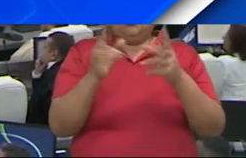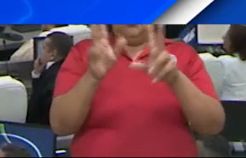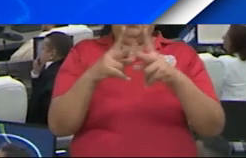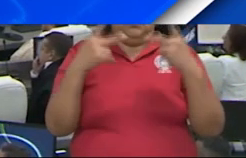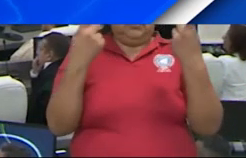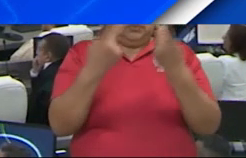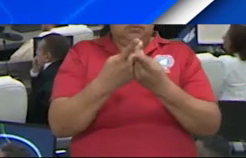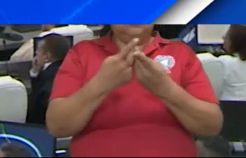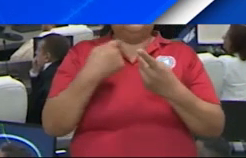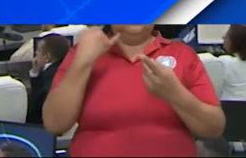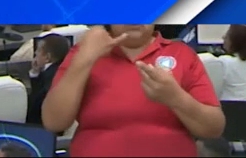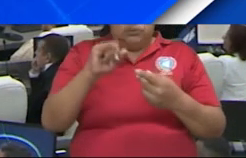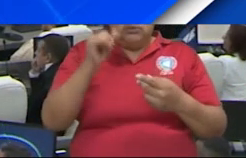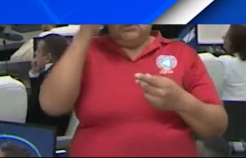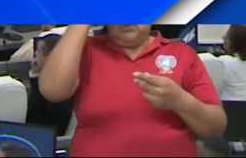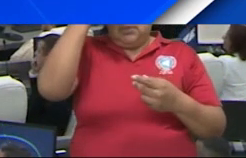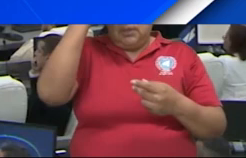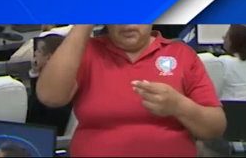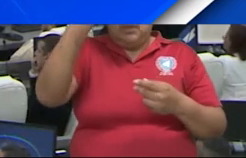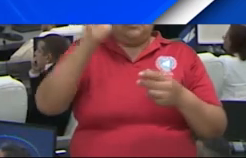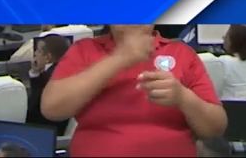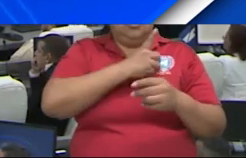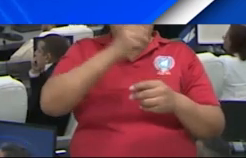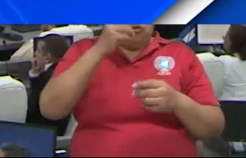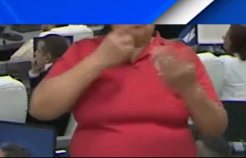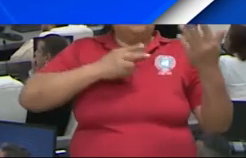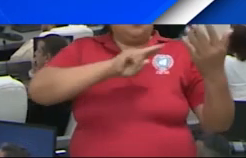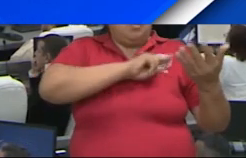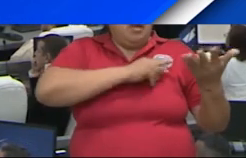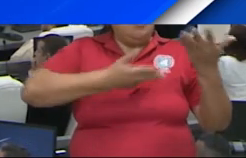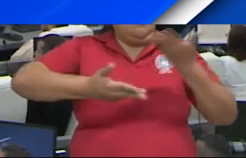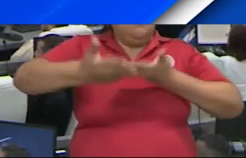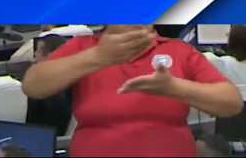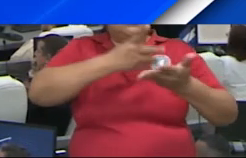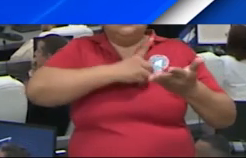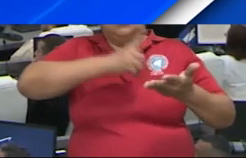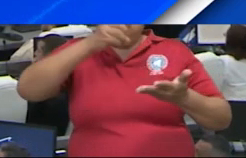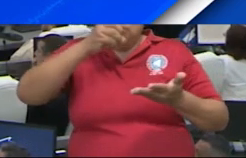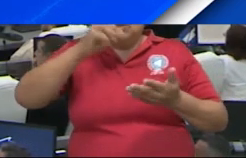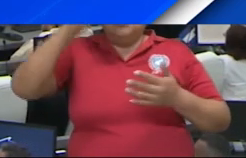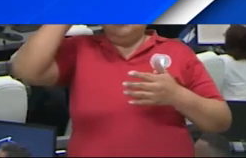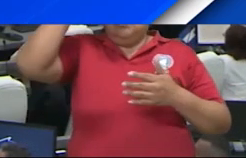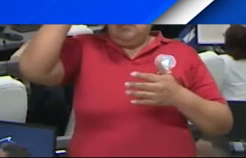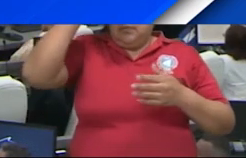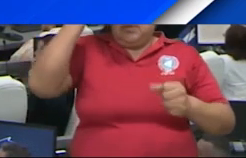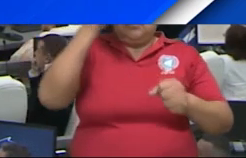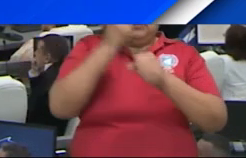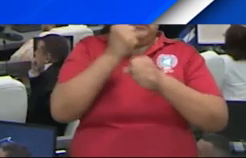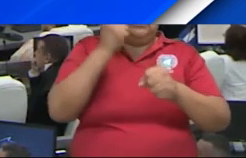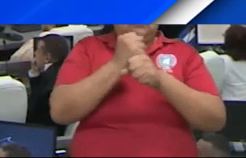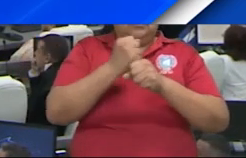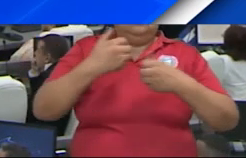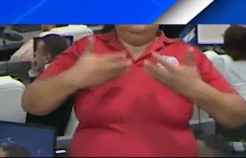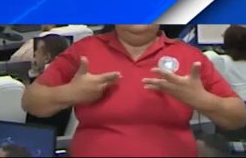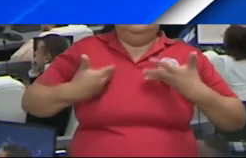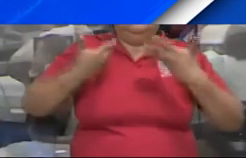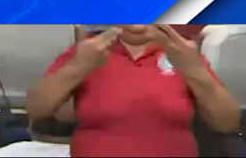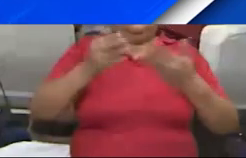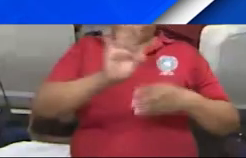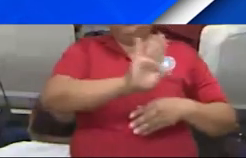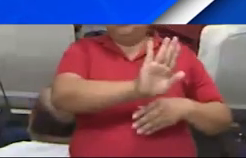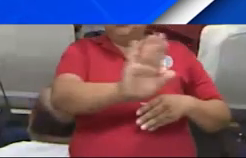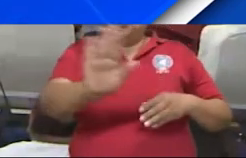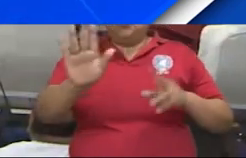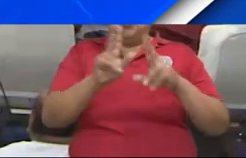pueblos que creen en Dios, que confían en Dios, y los gobiernos que trabajan en pro de sus